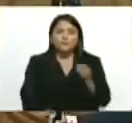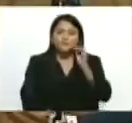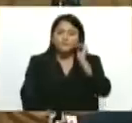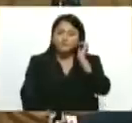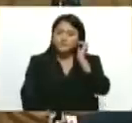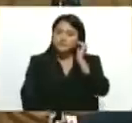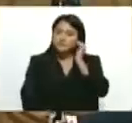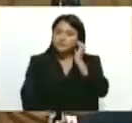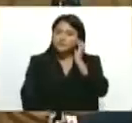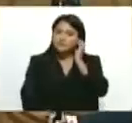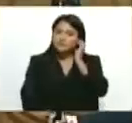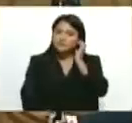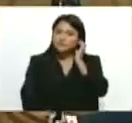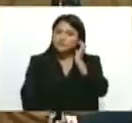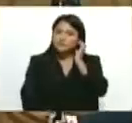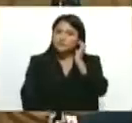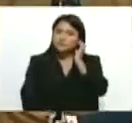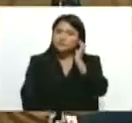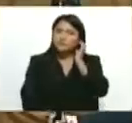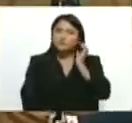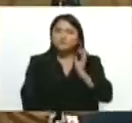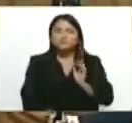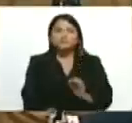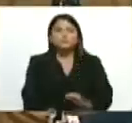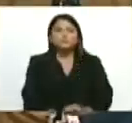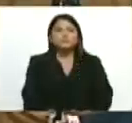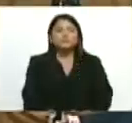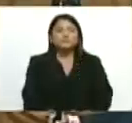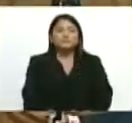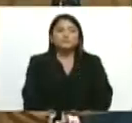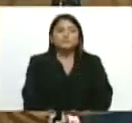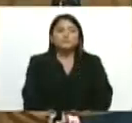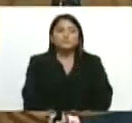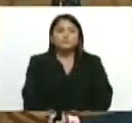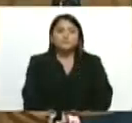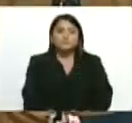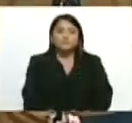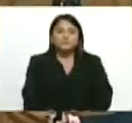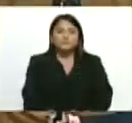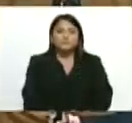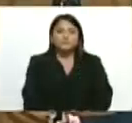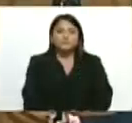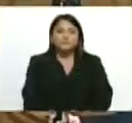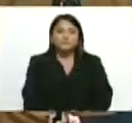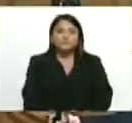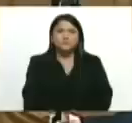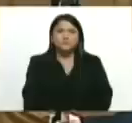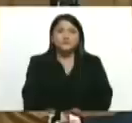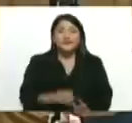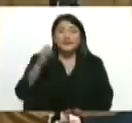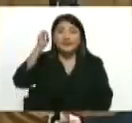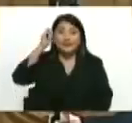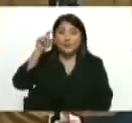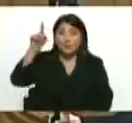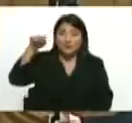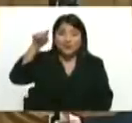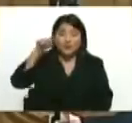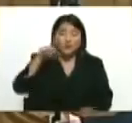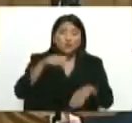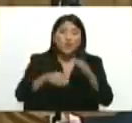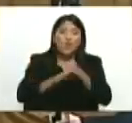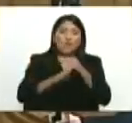a un continente que todavía no ha pedido disculpa por haber